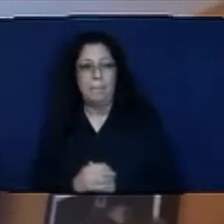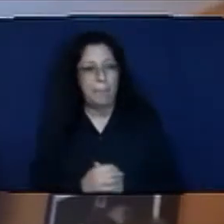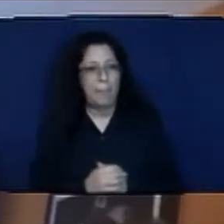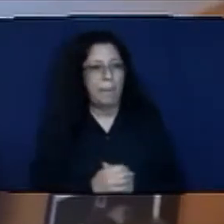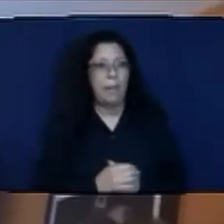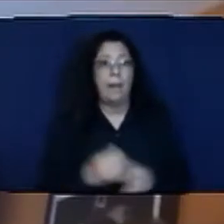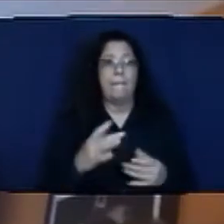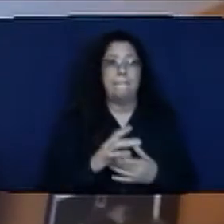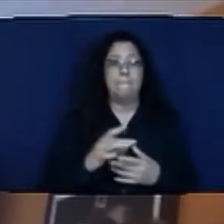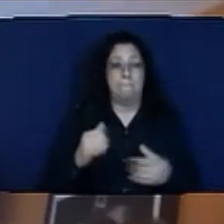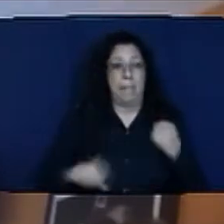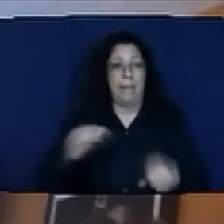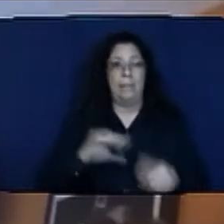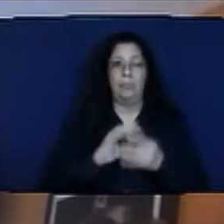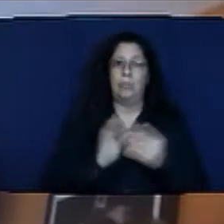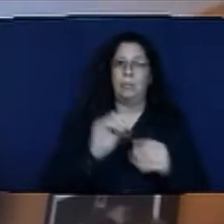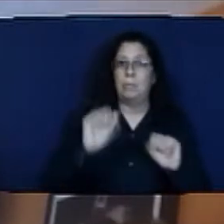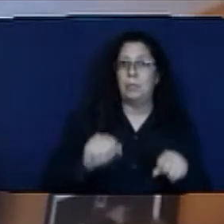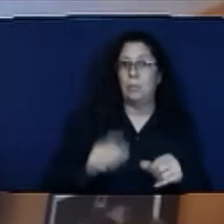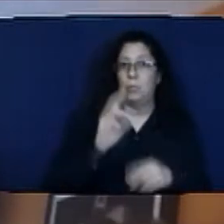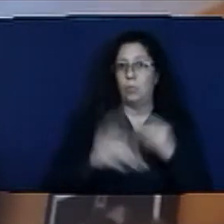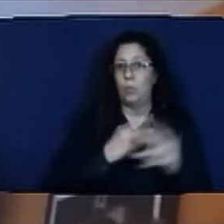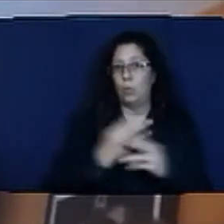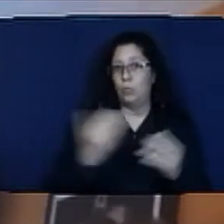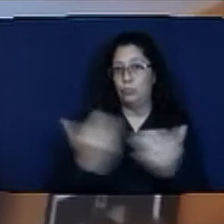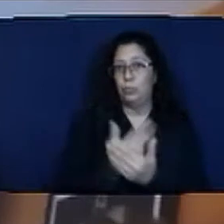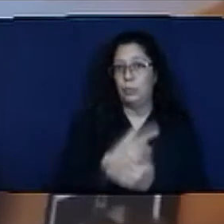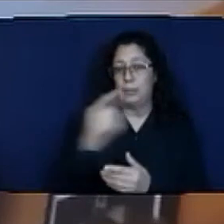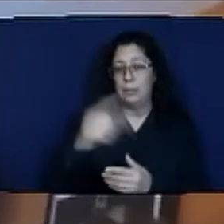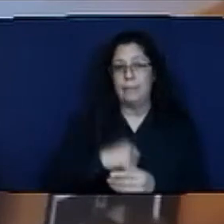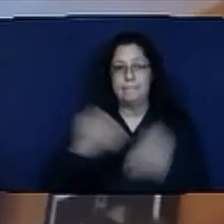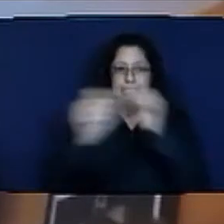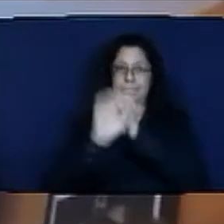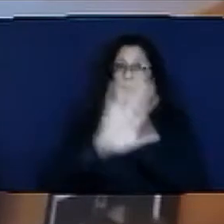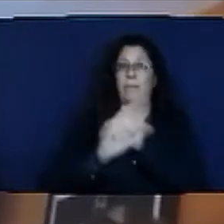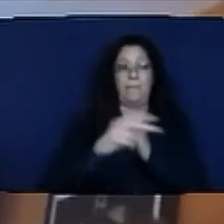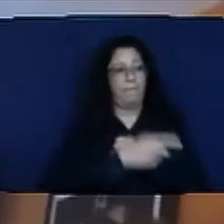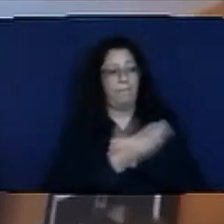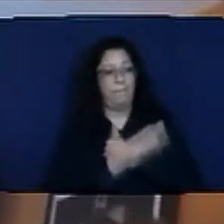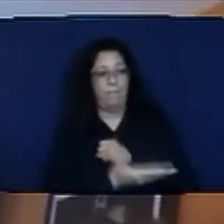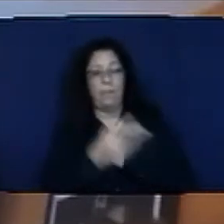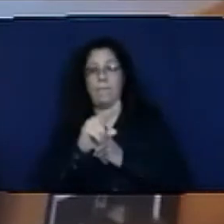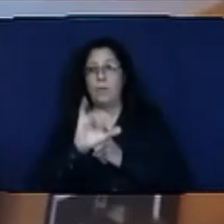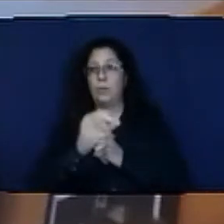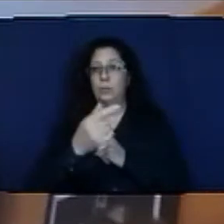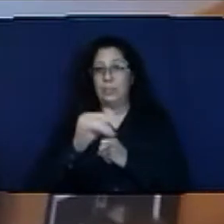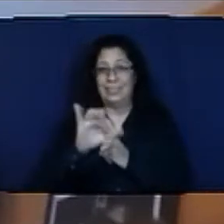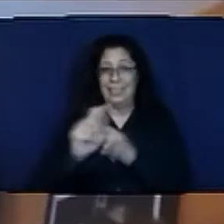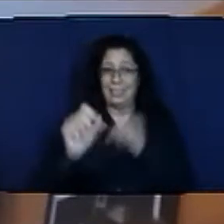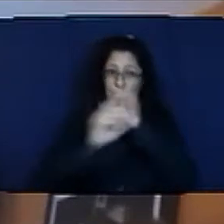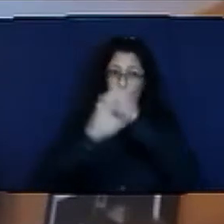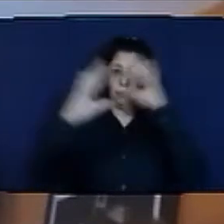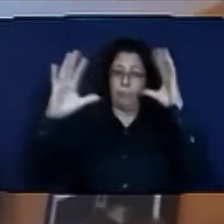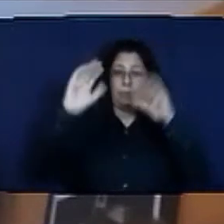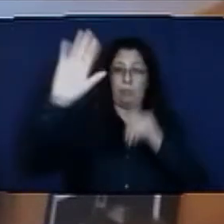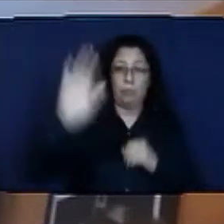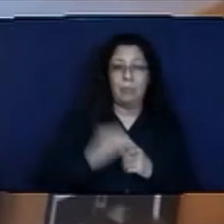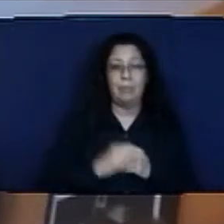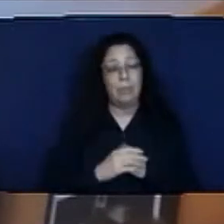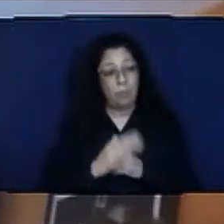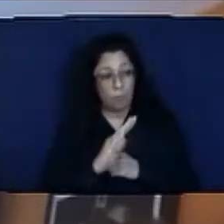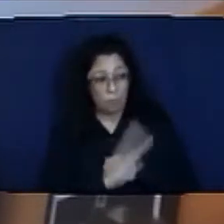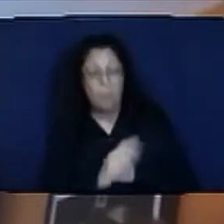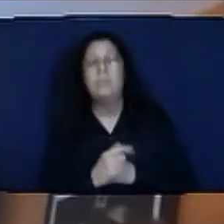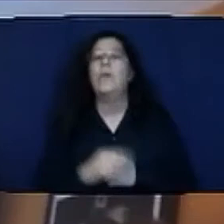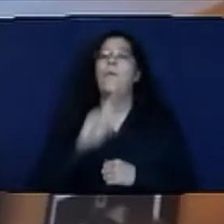momento contemporáneo. Felicidades, Virginia. Tu visión se hace tangible con este primer proyecto. Gracias por